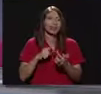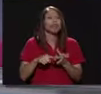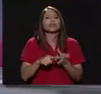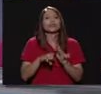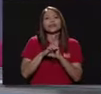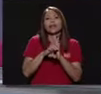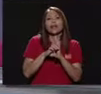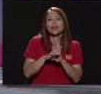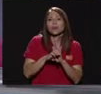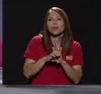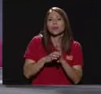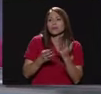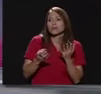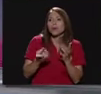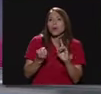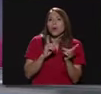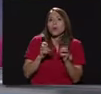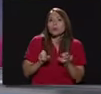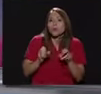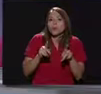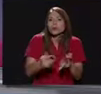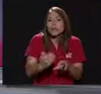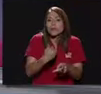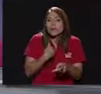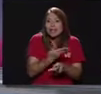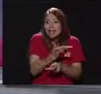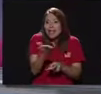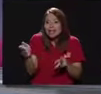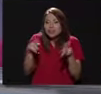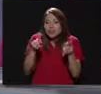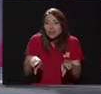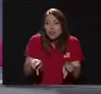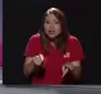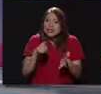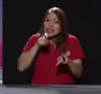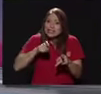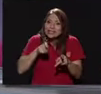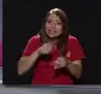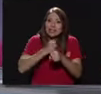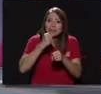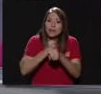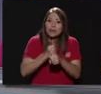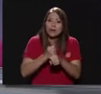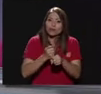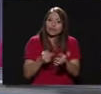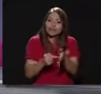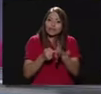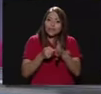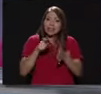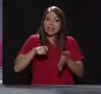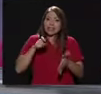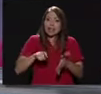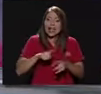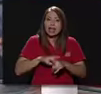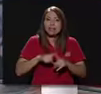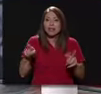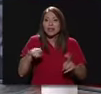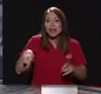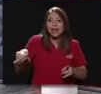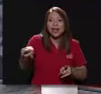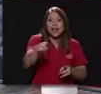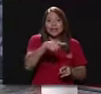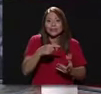oportunidades puede tener una masa de población creciente que demanda empleo, que tiene necesidades, pero que tiene una